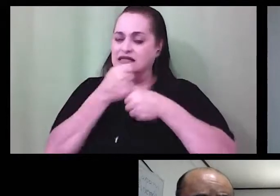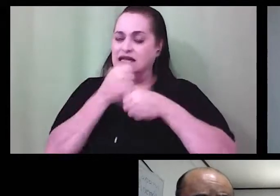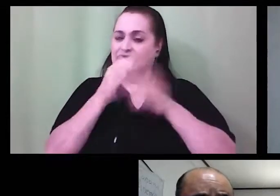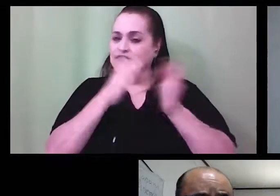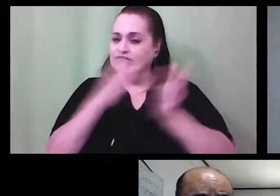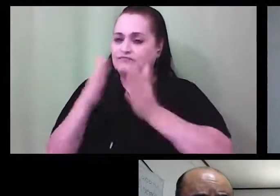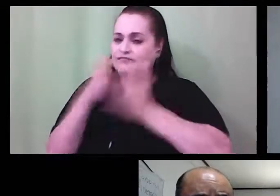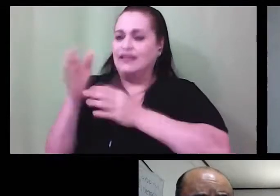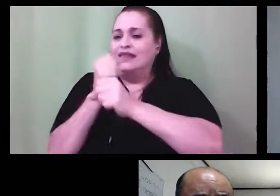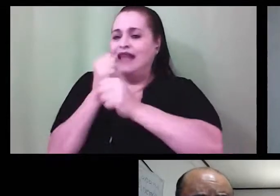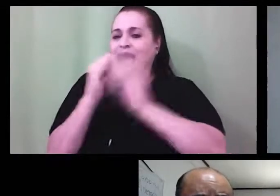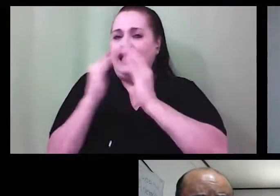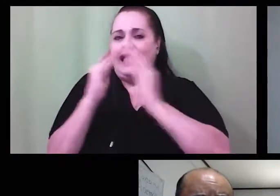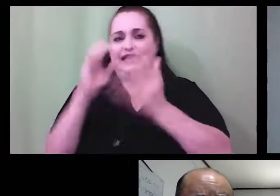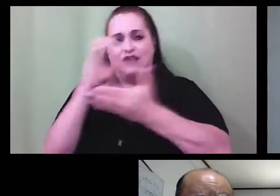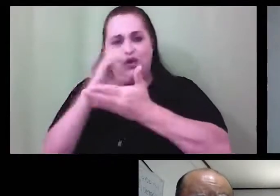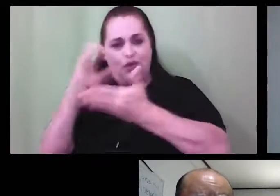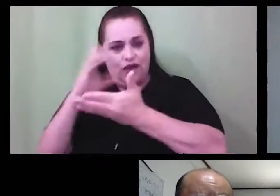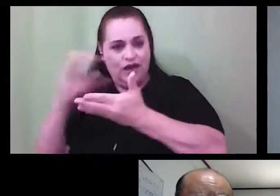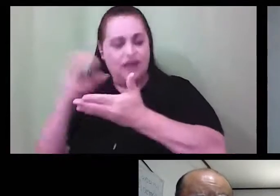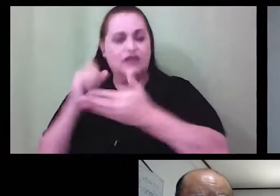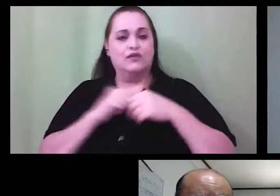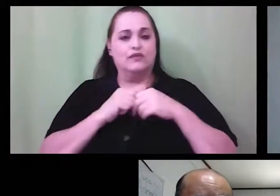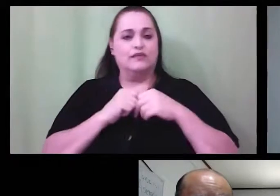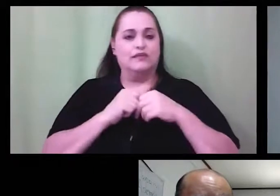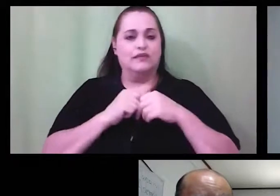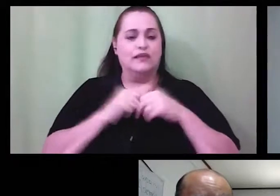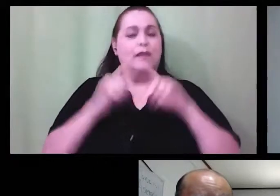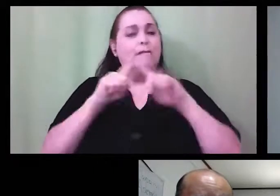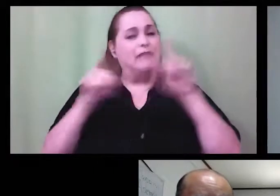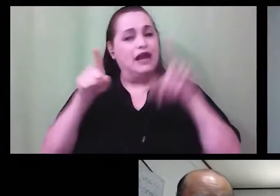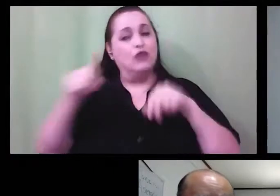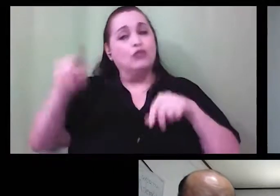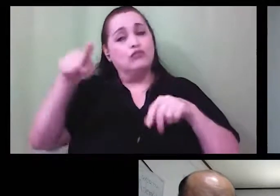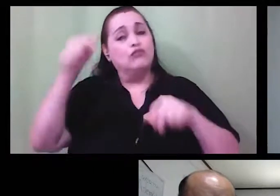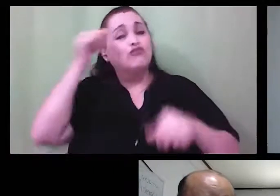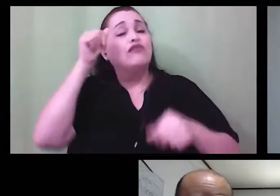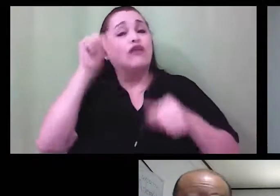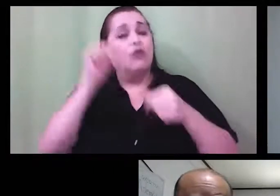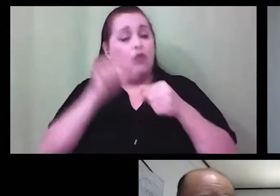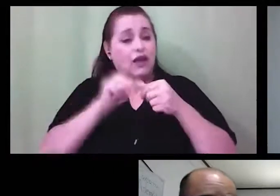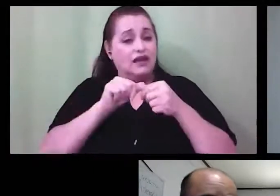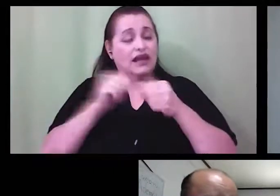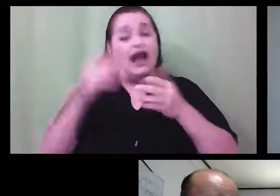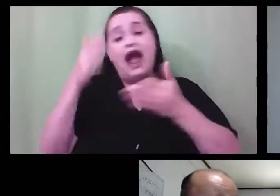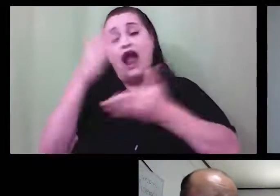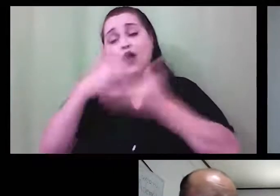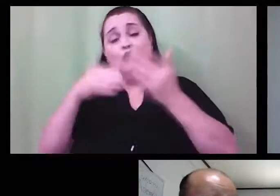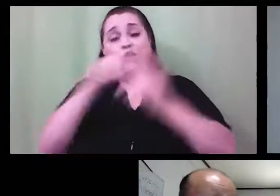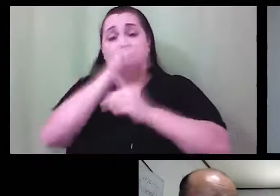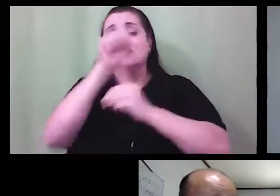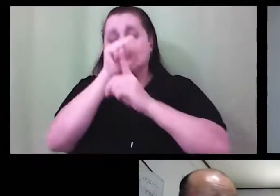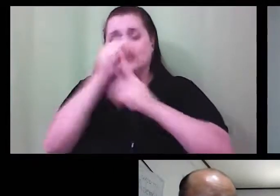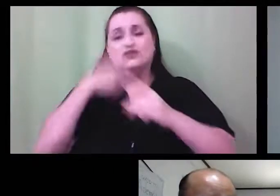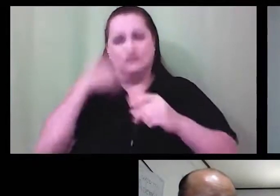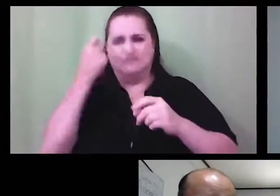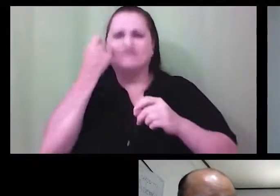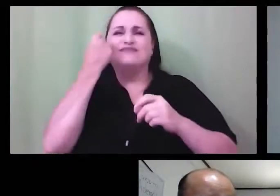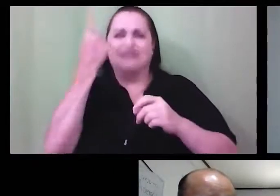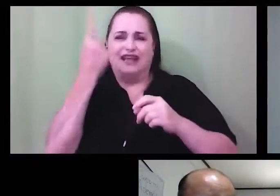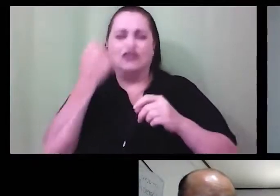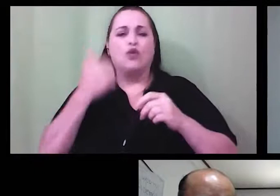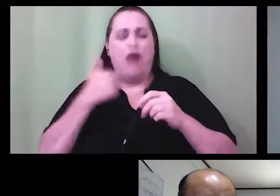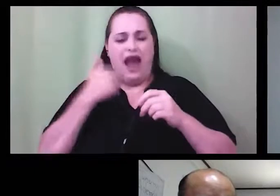las tareas en el colegio. Pero que recuerden, en algunos casos yo entiendo que hay niños